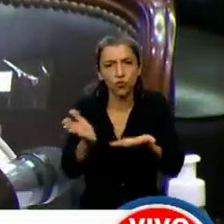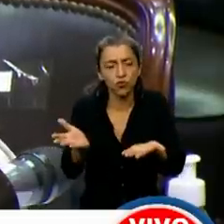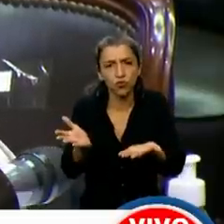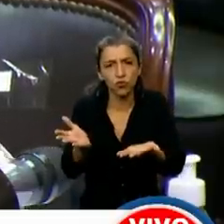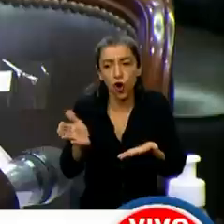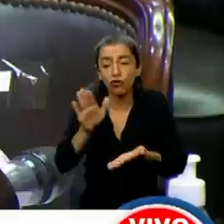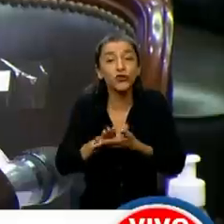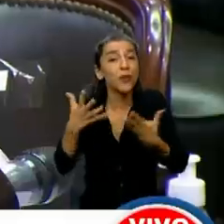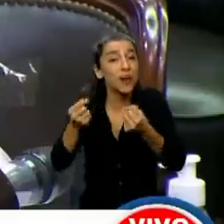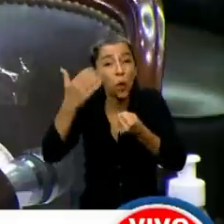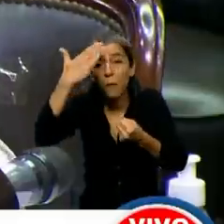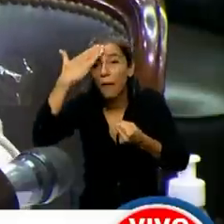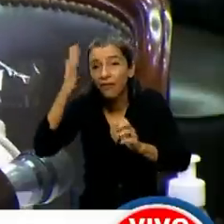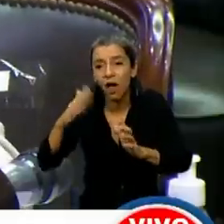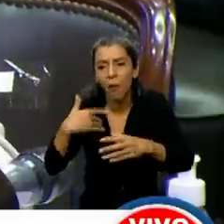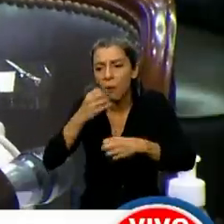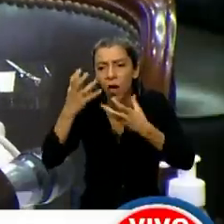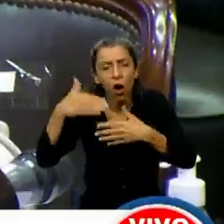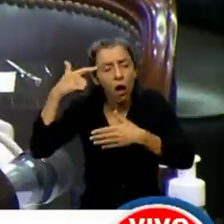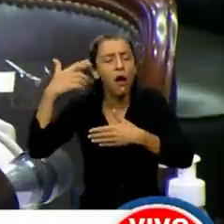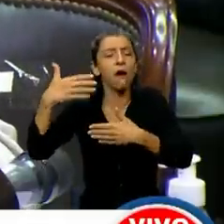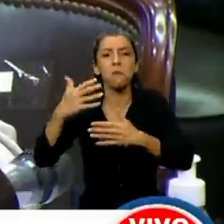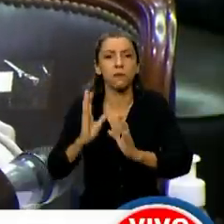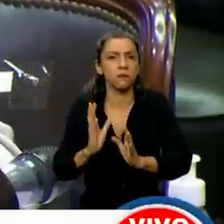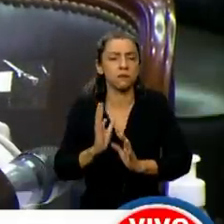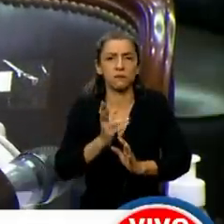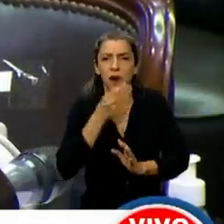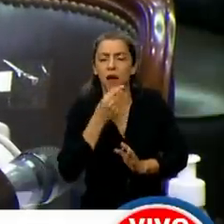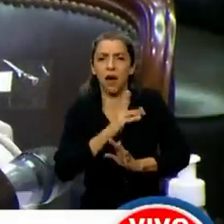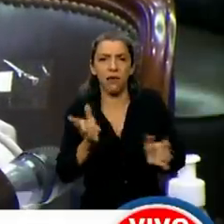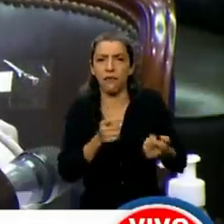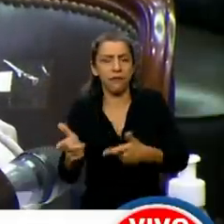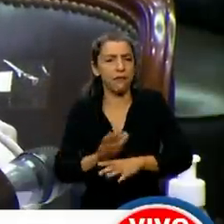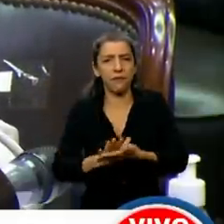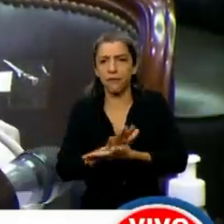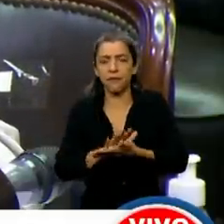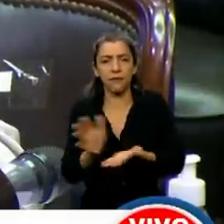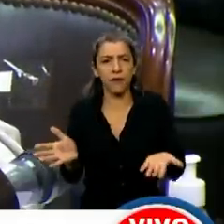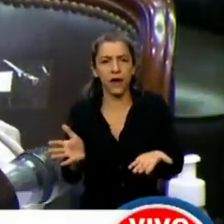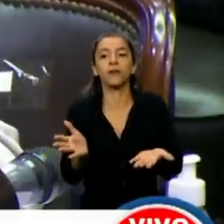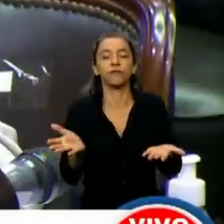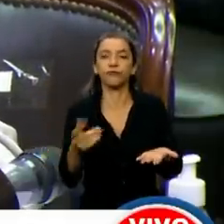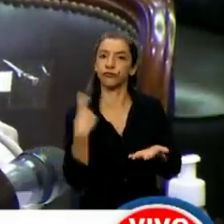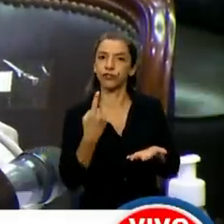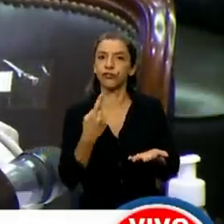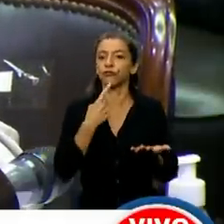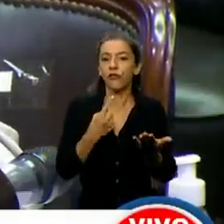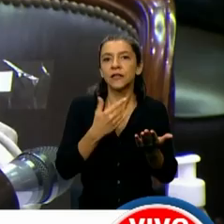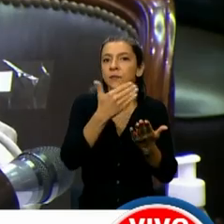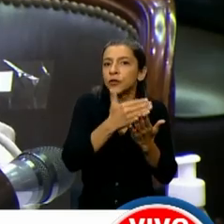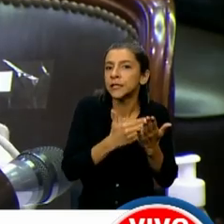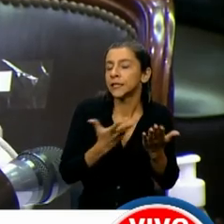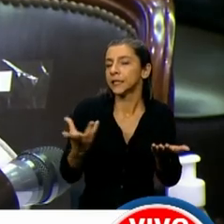y esto es en definitiva lo que queremos decir cuando señalamos que el presupuesto tiene en consistencia